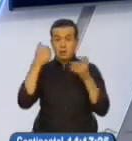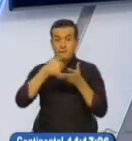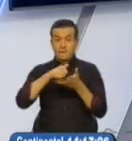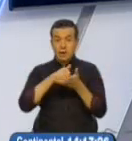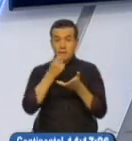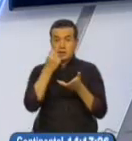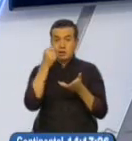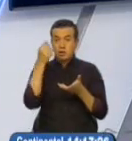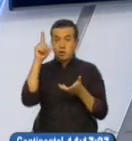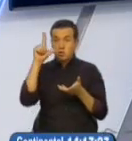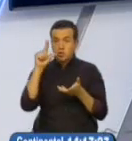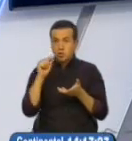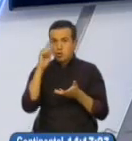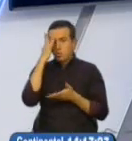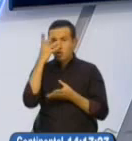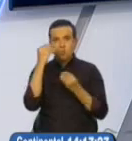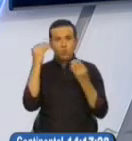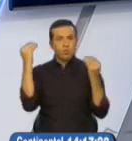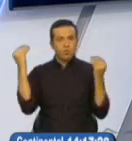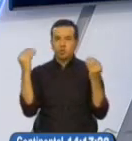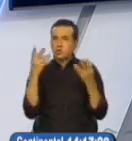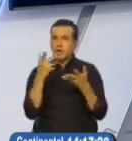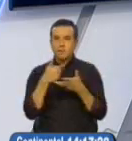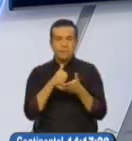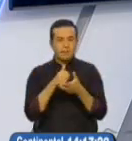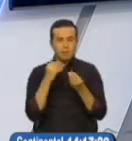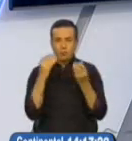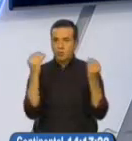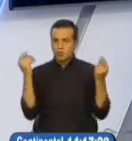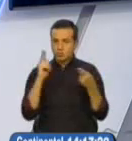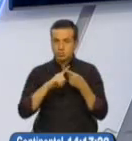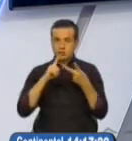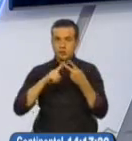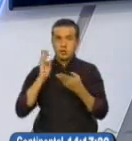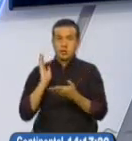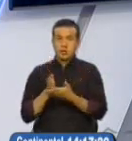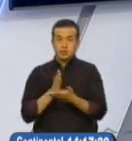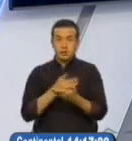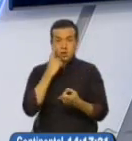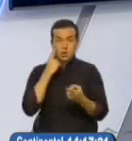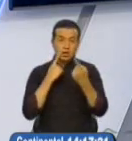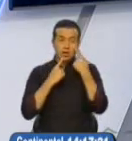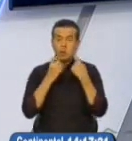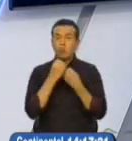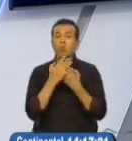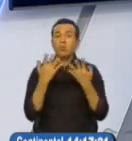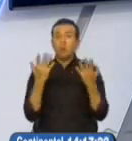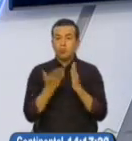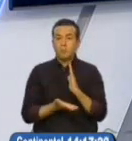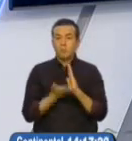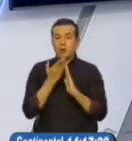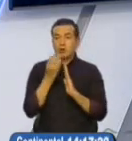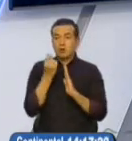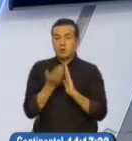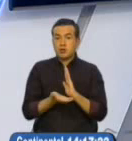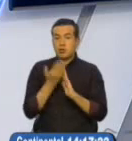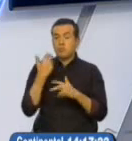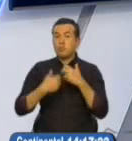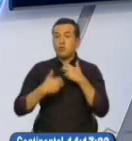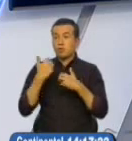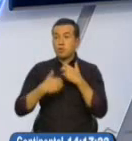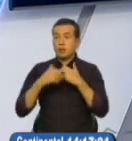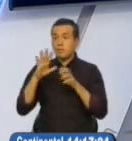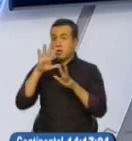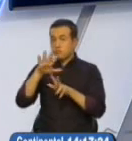papa disminuye debido a una sobreproducción. Mientras tanto, la cebolla paiteña registra al momento un incremento debido a un inconveniente en